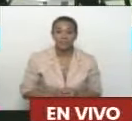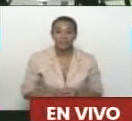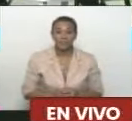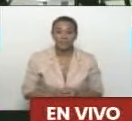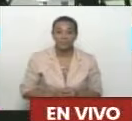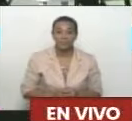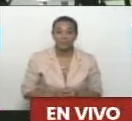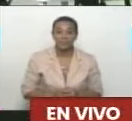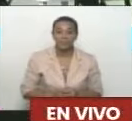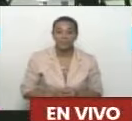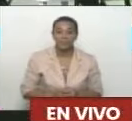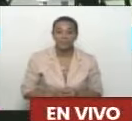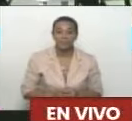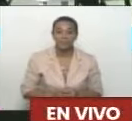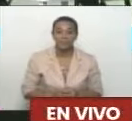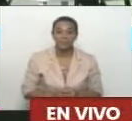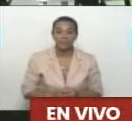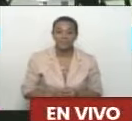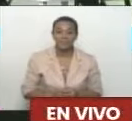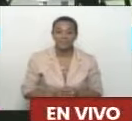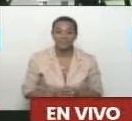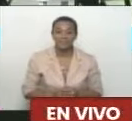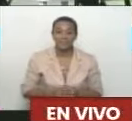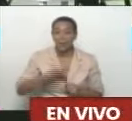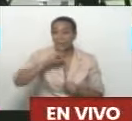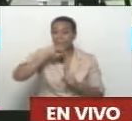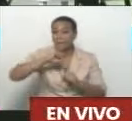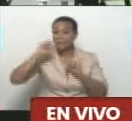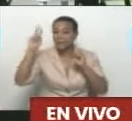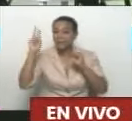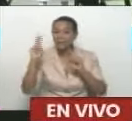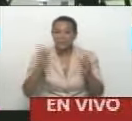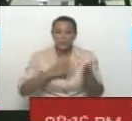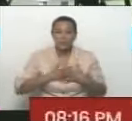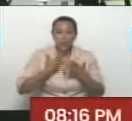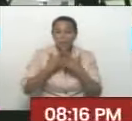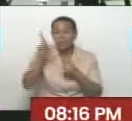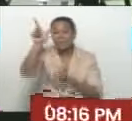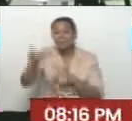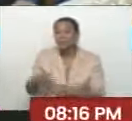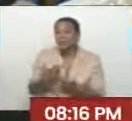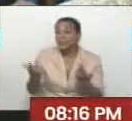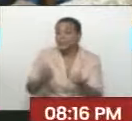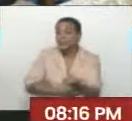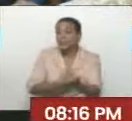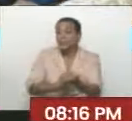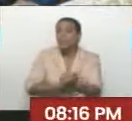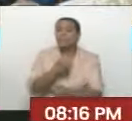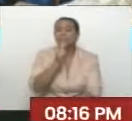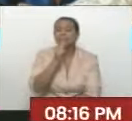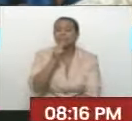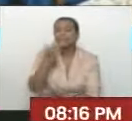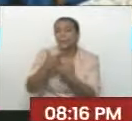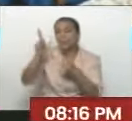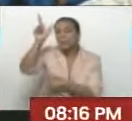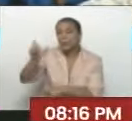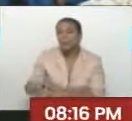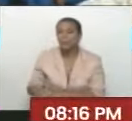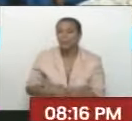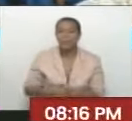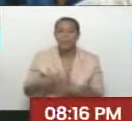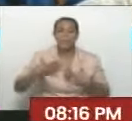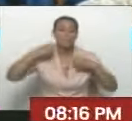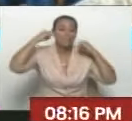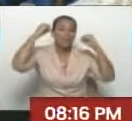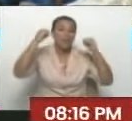Viva Venezuela, mi patria querida. Que la libertó mi hermano fue Simón Bolívar.